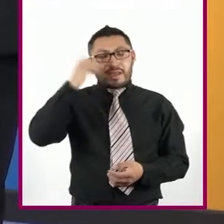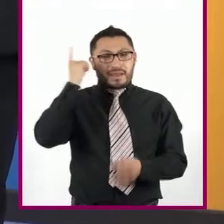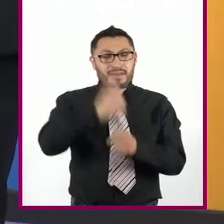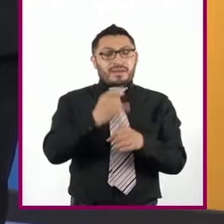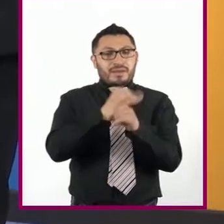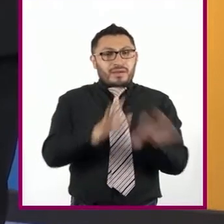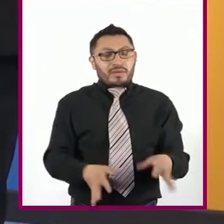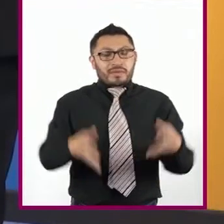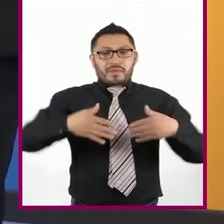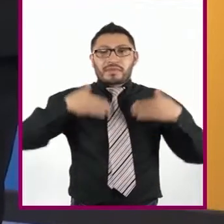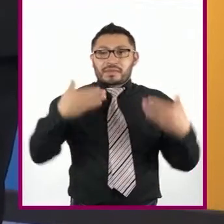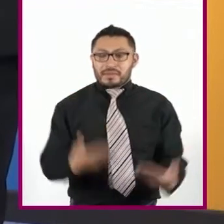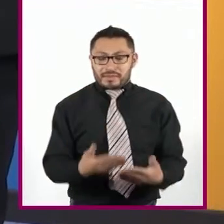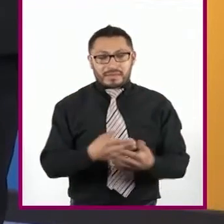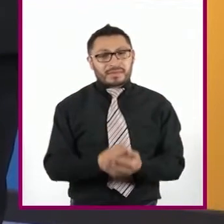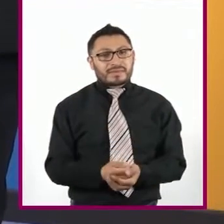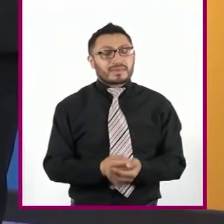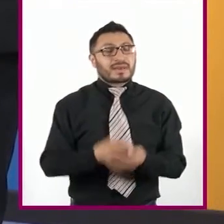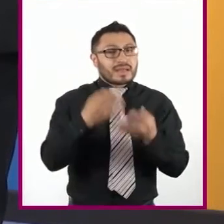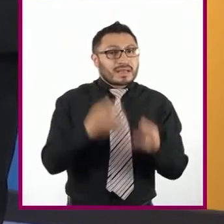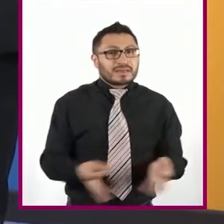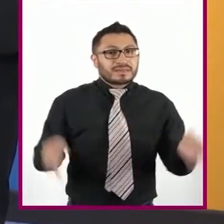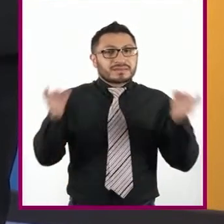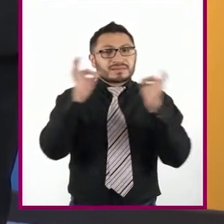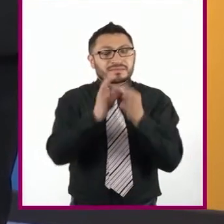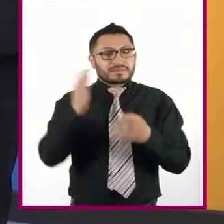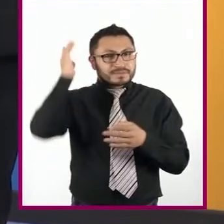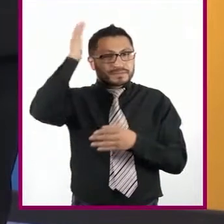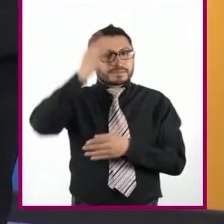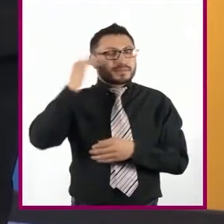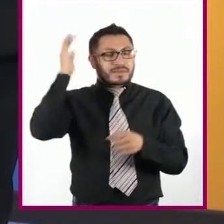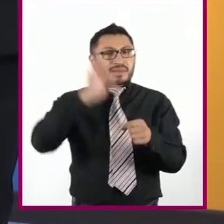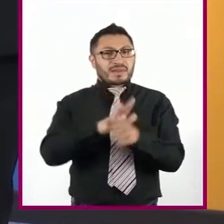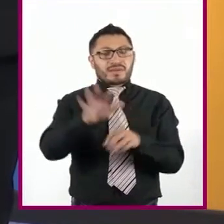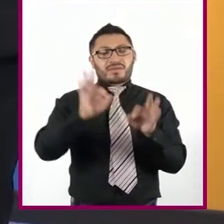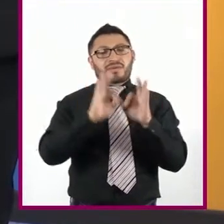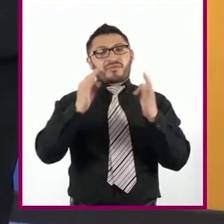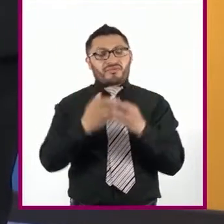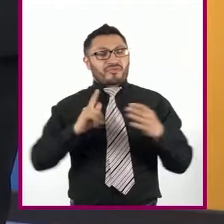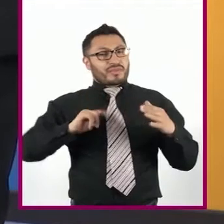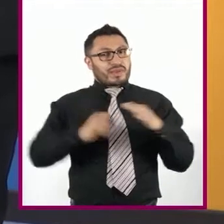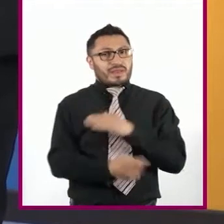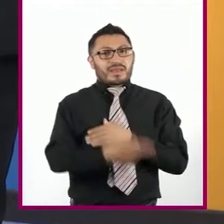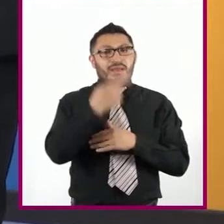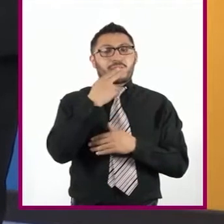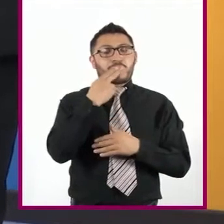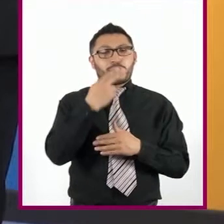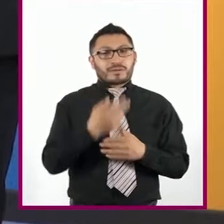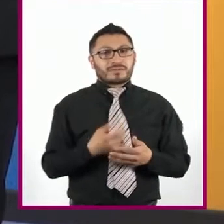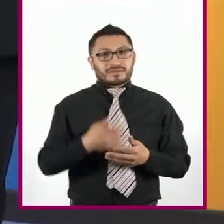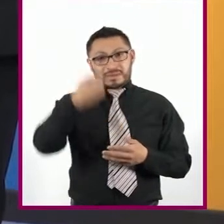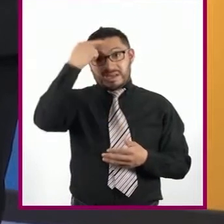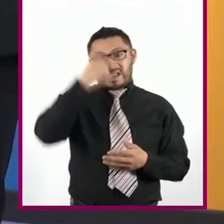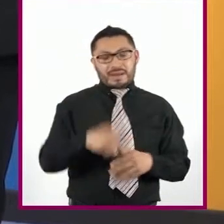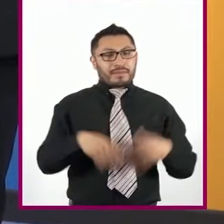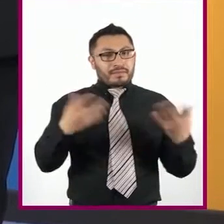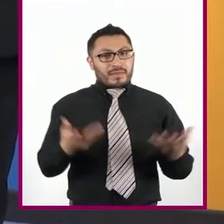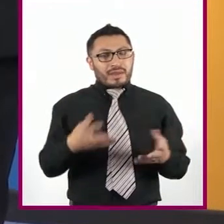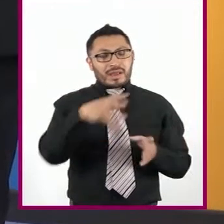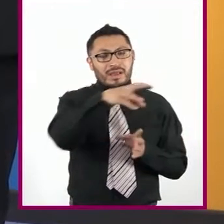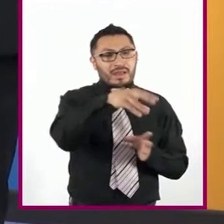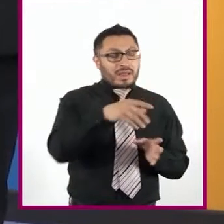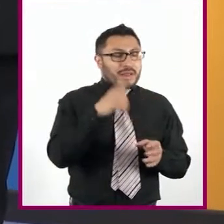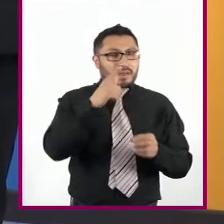experimento, es importante reflexionar sobre los procedimientos y técnicas que se utilizarán para